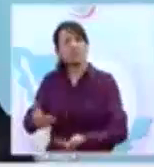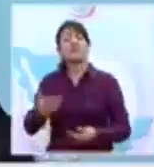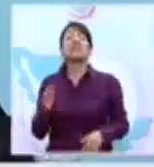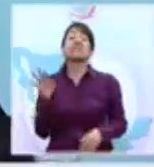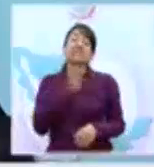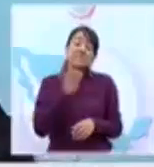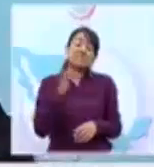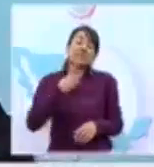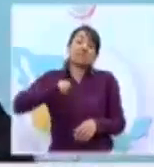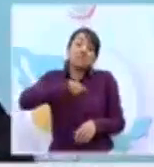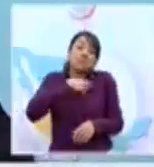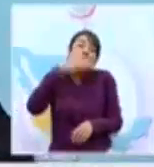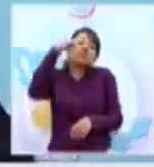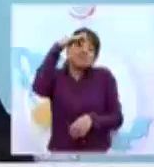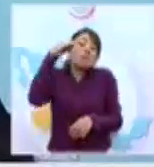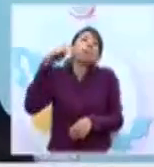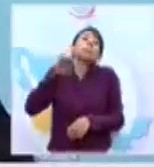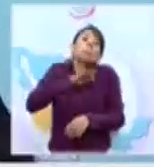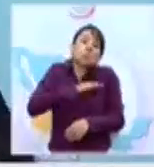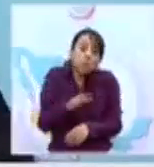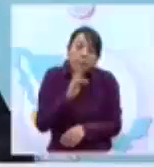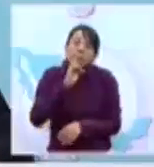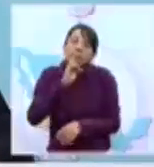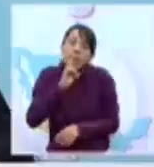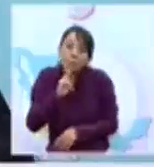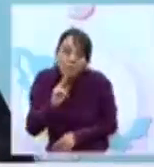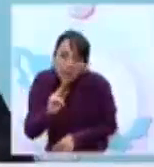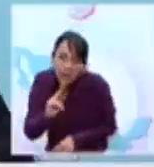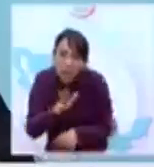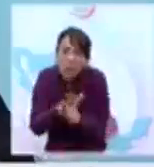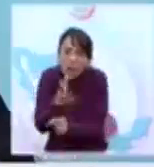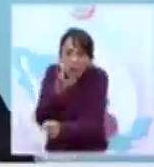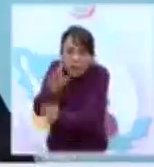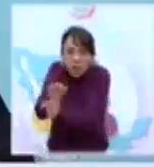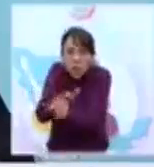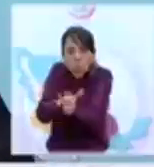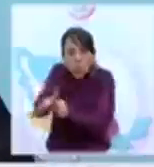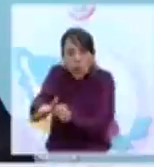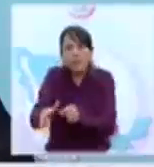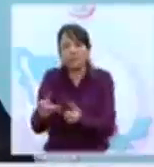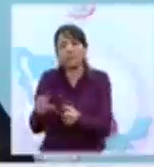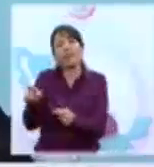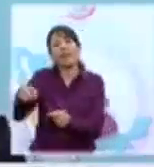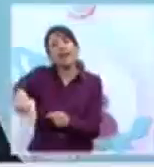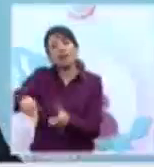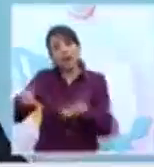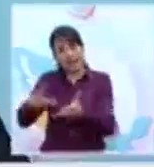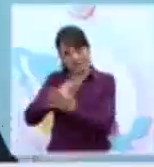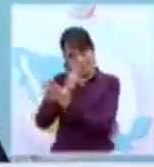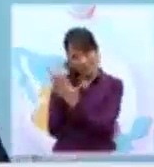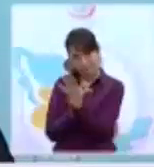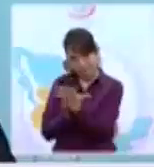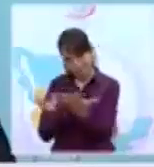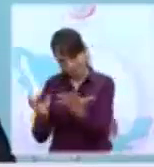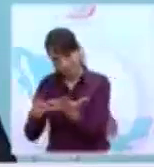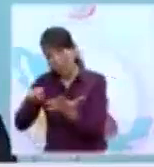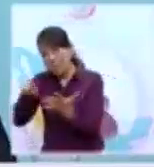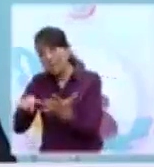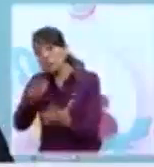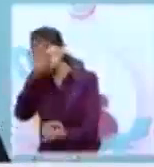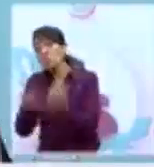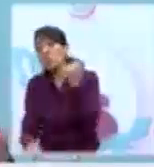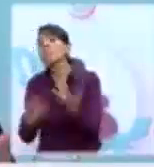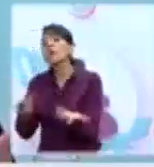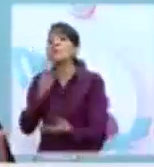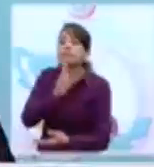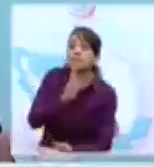más mejorar es en esta rendición de cuentas de los programas, o sea, cómo hacerle para que la evaluación